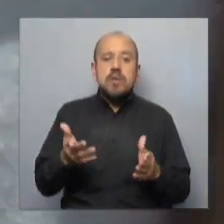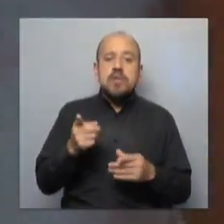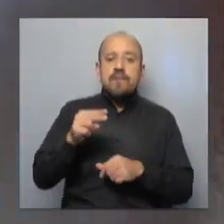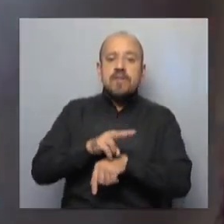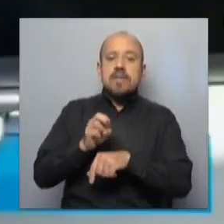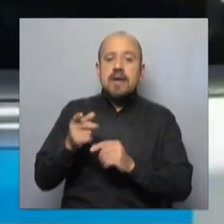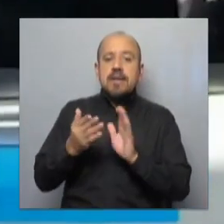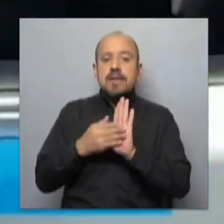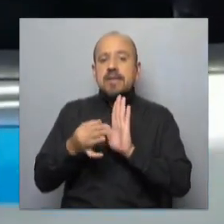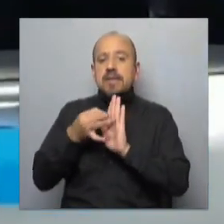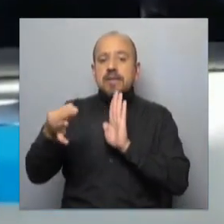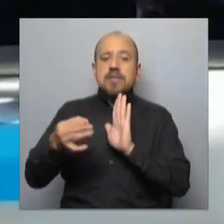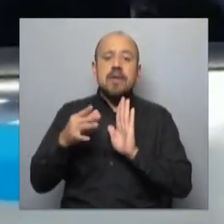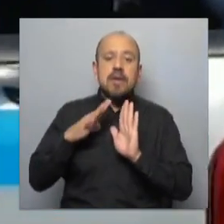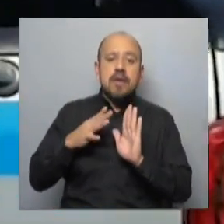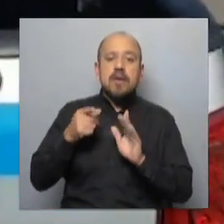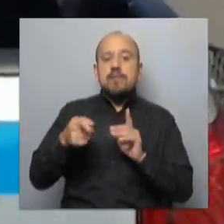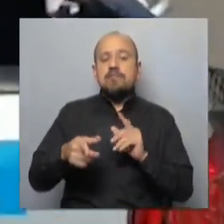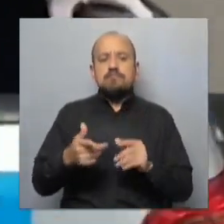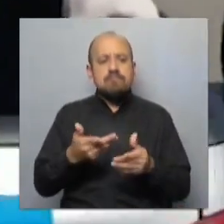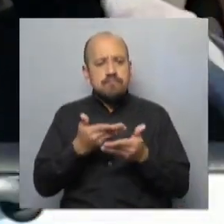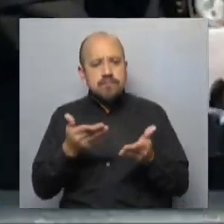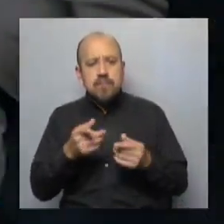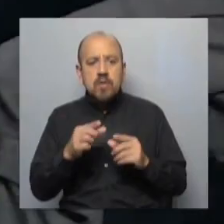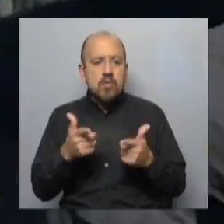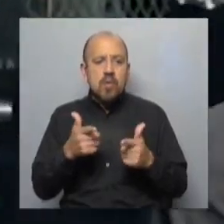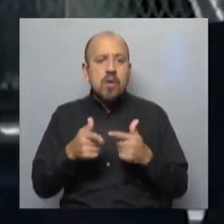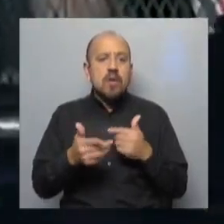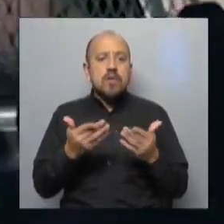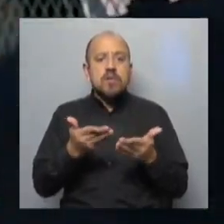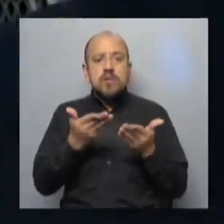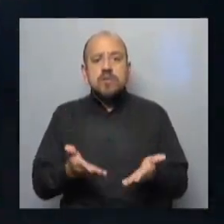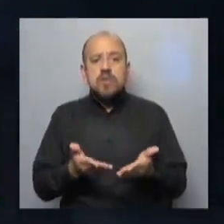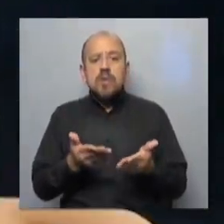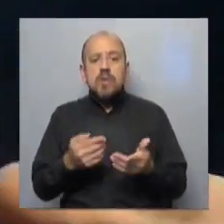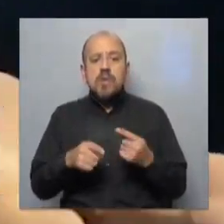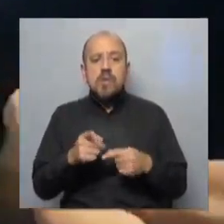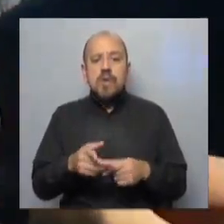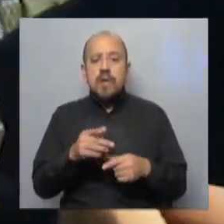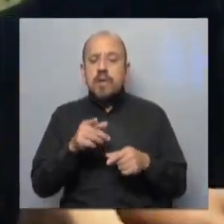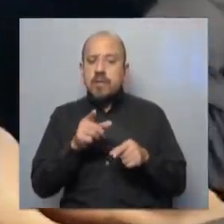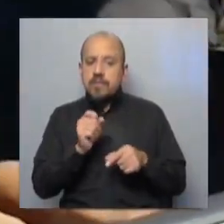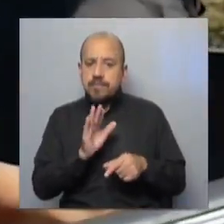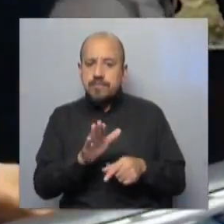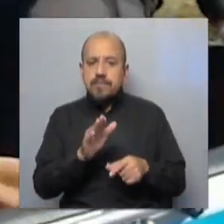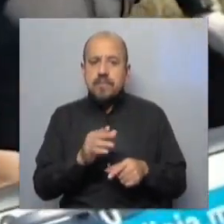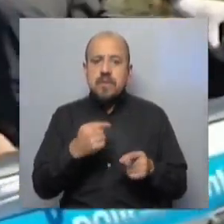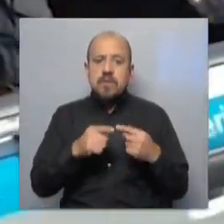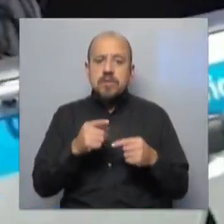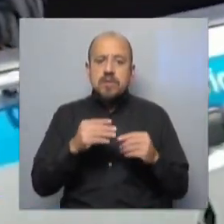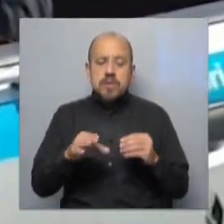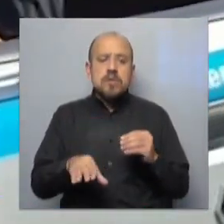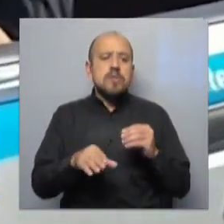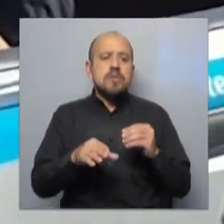la tipificación de este delito se utiliza cuando no existe una figura concreta para calificar el hecho por lo que se incluyen